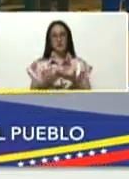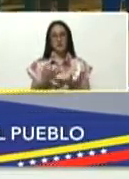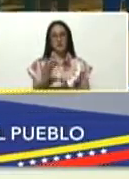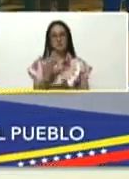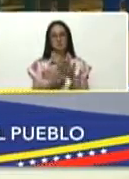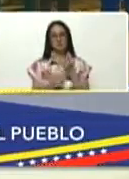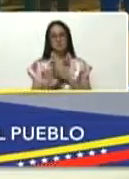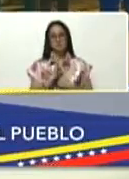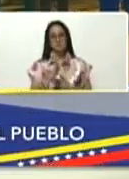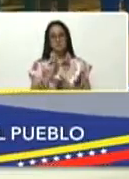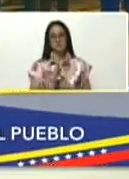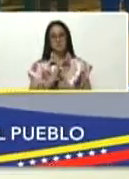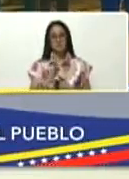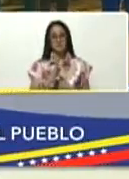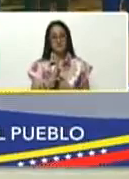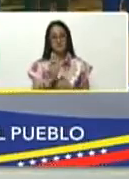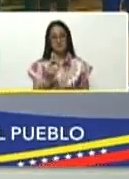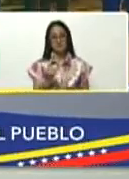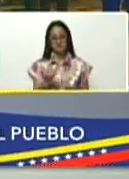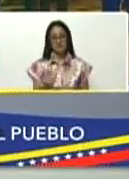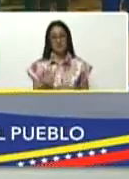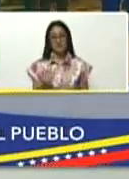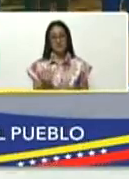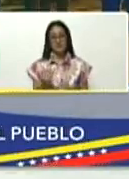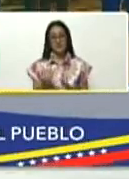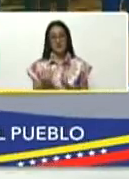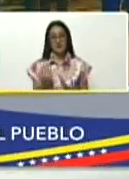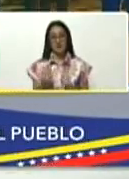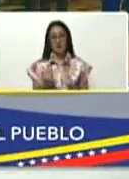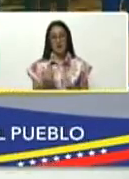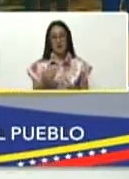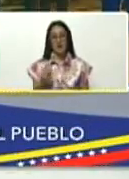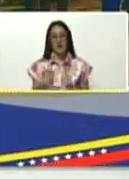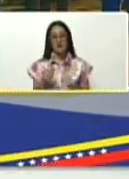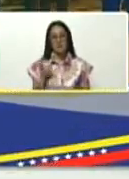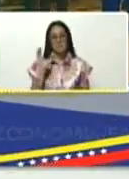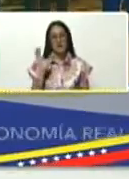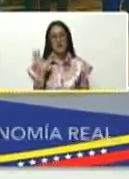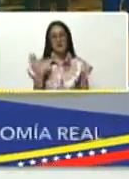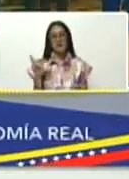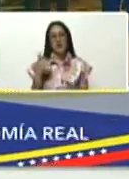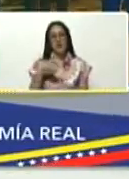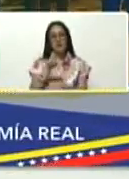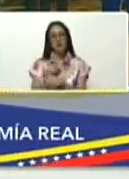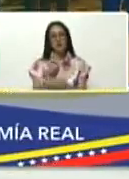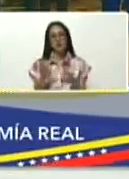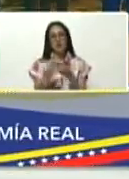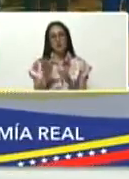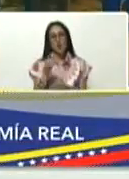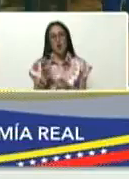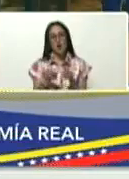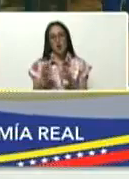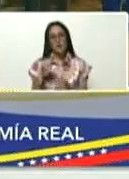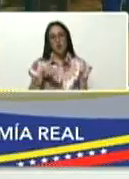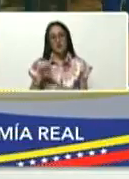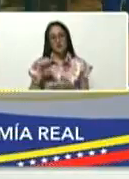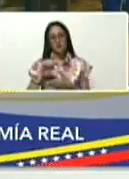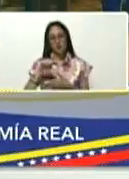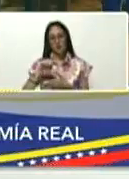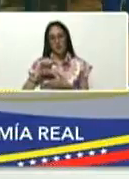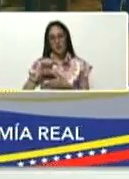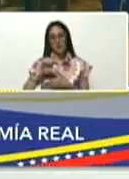binacional, para construir de nuestros países una gran zona económica aquí en Sudamérica. Y más